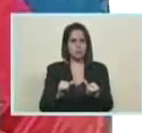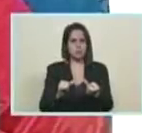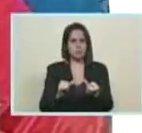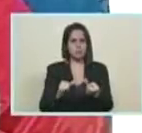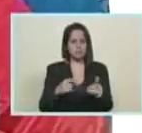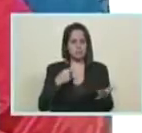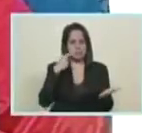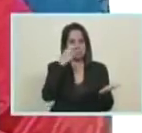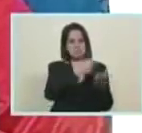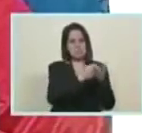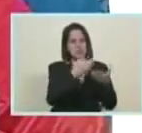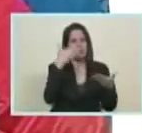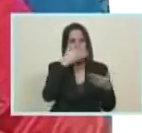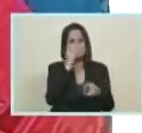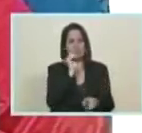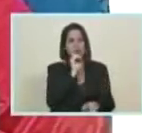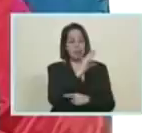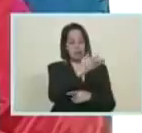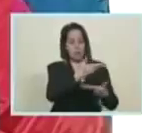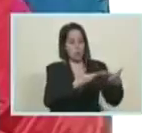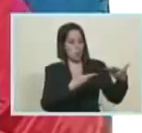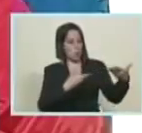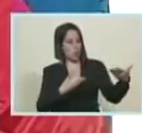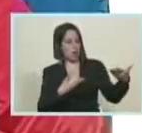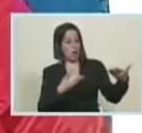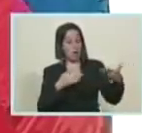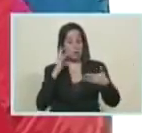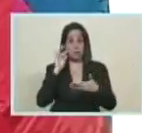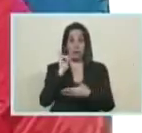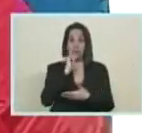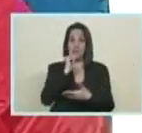una carta por aquí, un informe por allá,